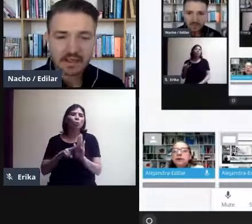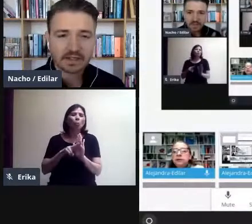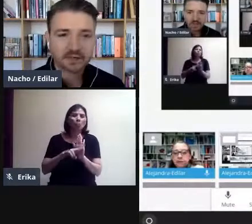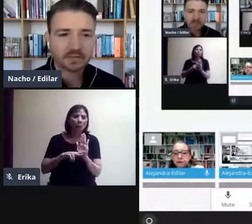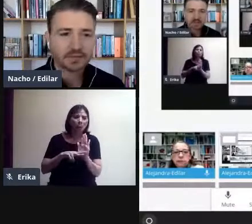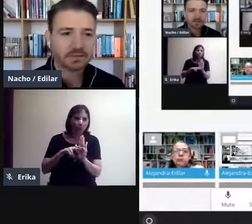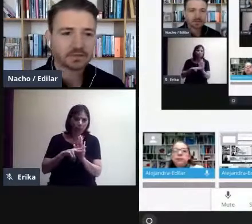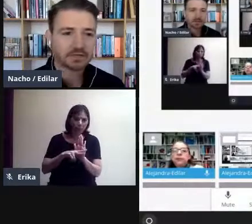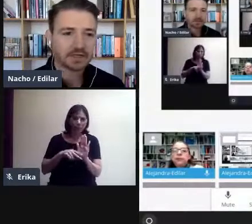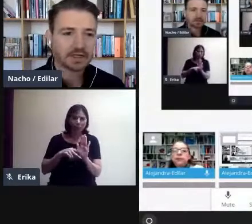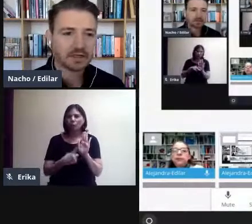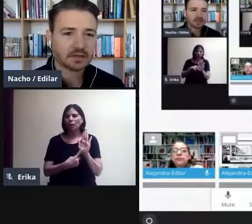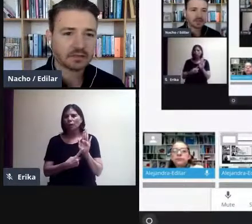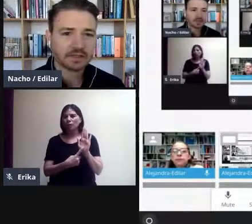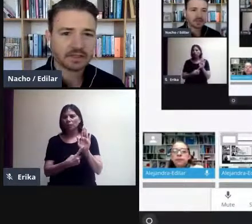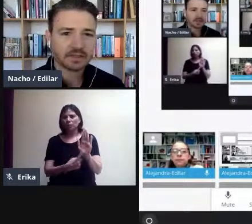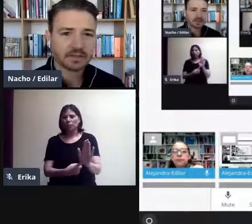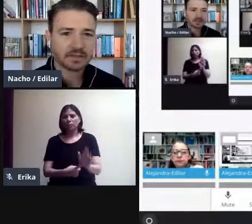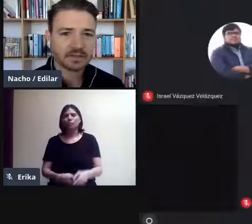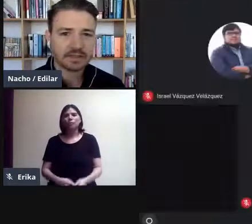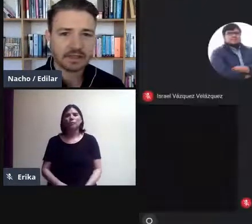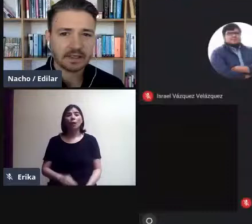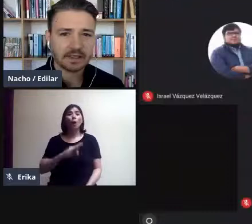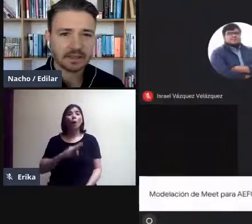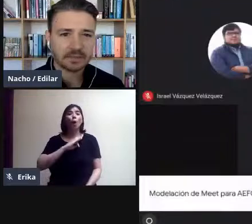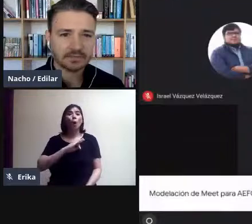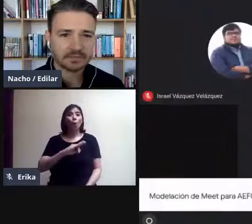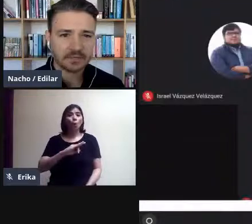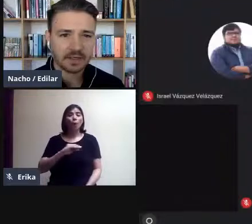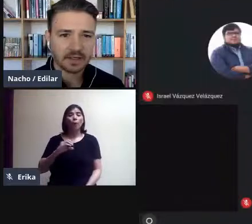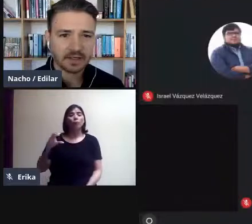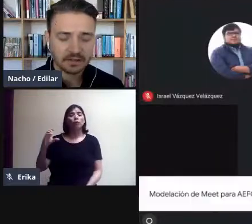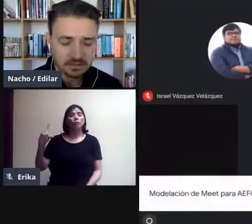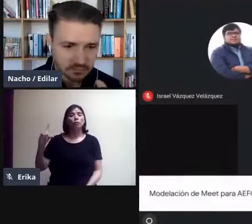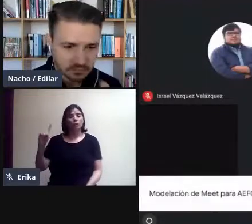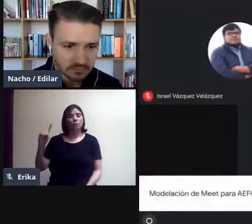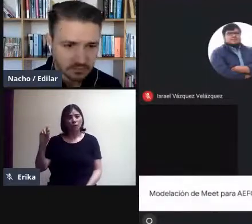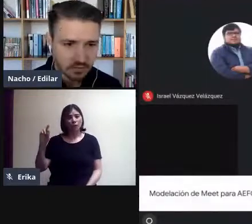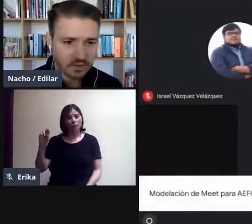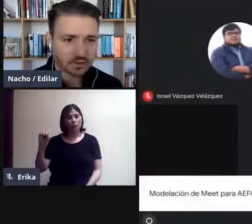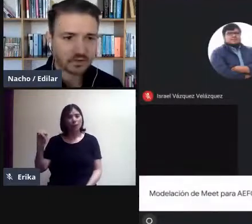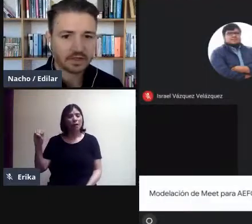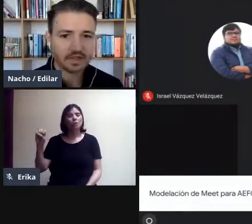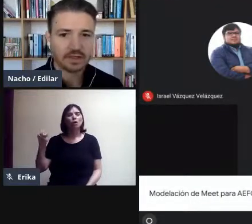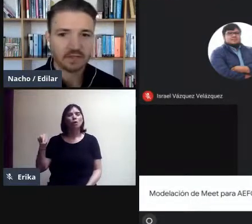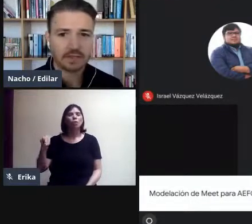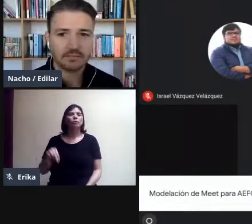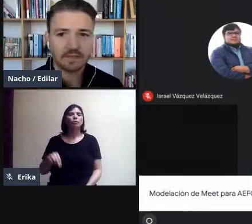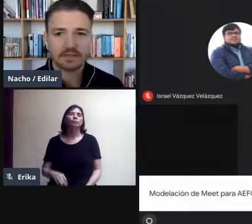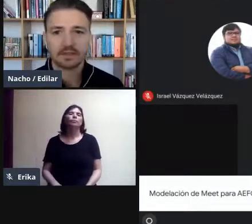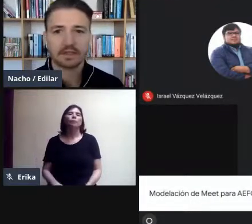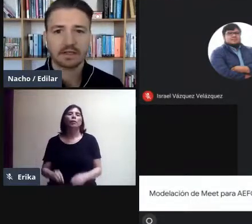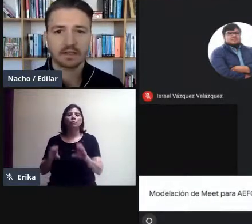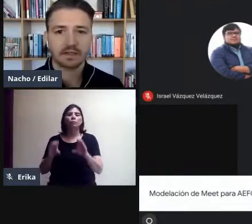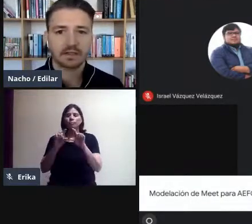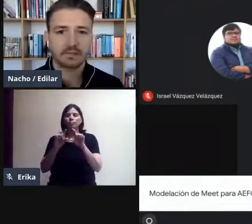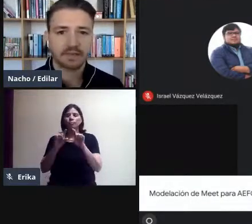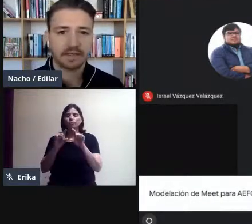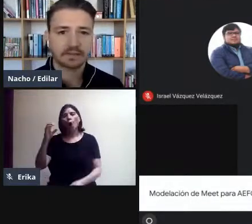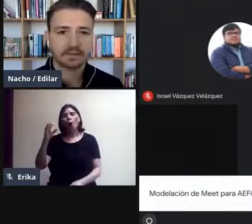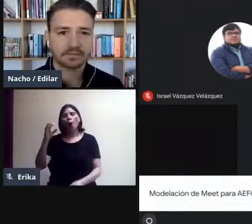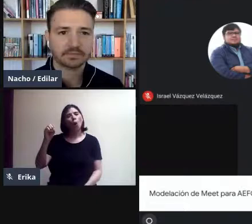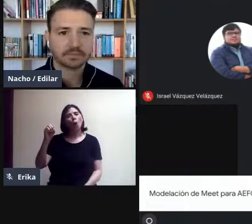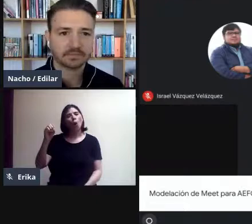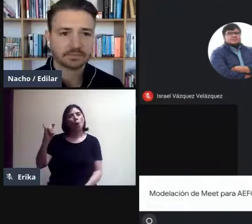Y el que estive ahí en Classroom si podemos mostrar cómo se queda permanente el código de MIT. Ok.